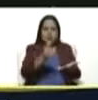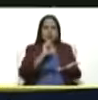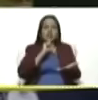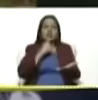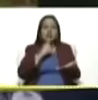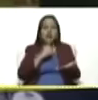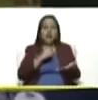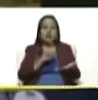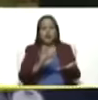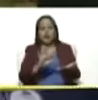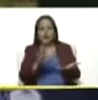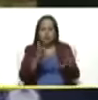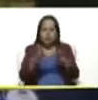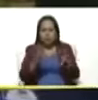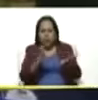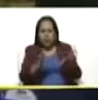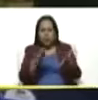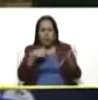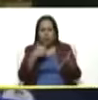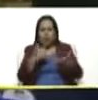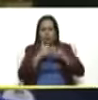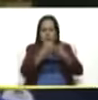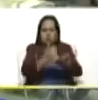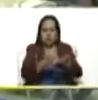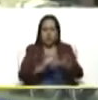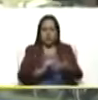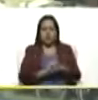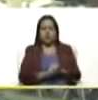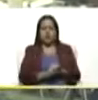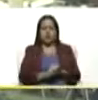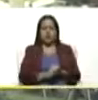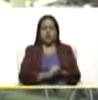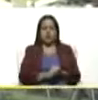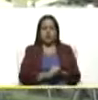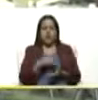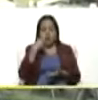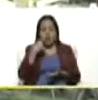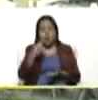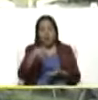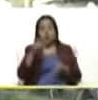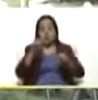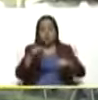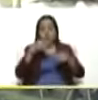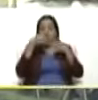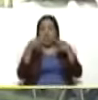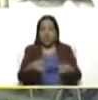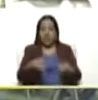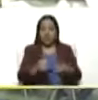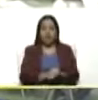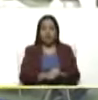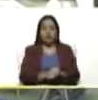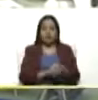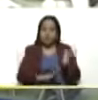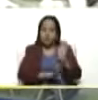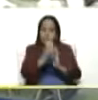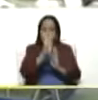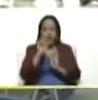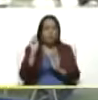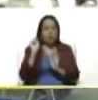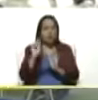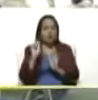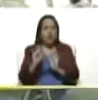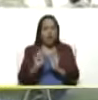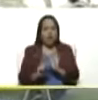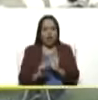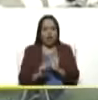una cosita ahí como para ayudarse, pues se dieron que la cosa era verdad. Y el rendimiento y el puntaje,